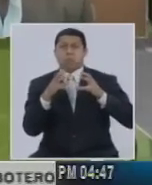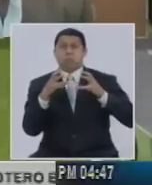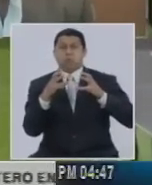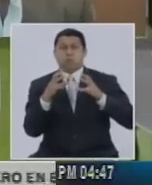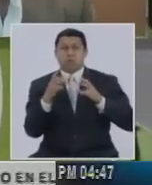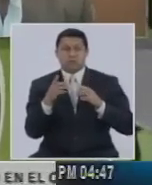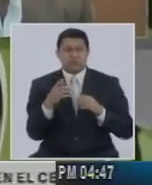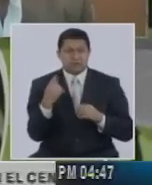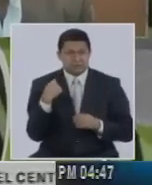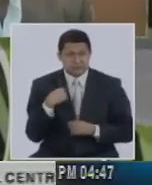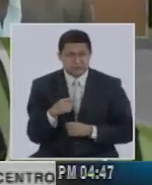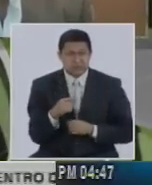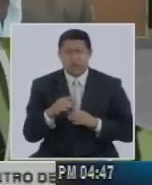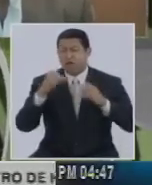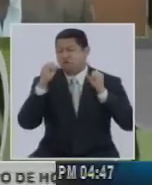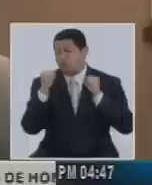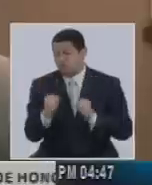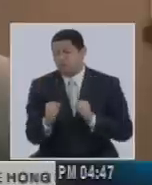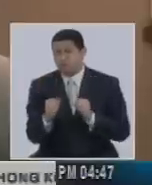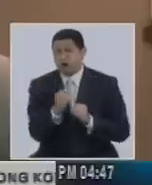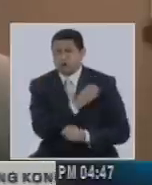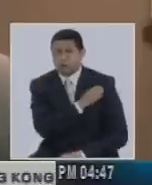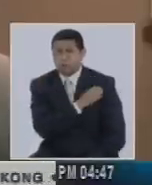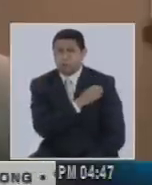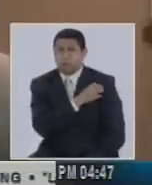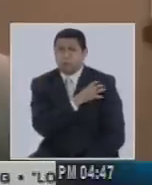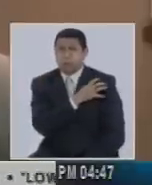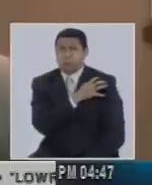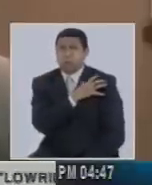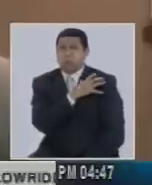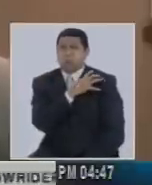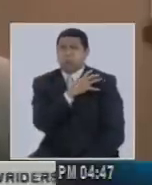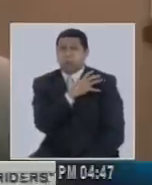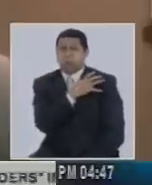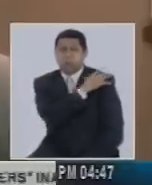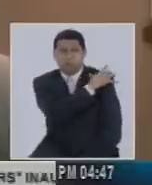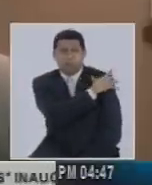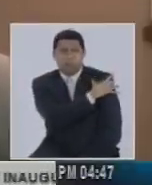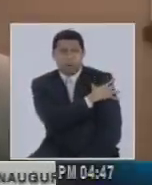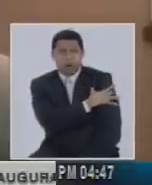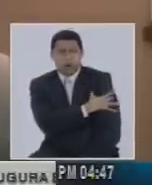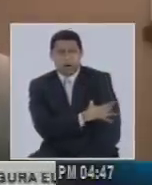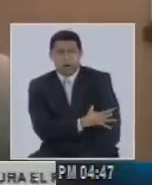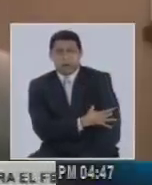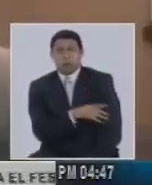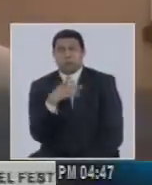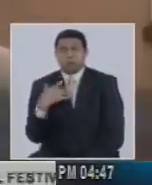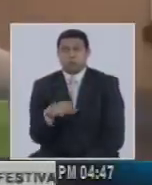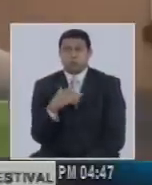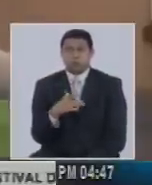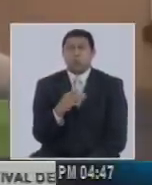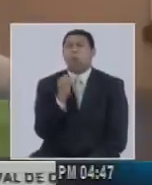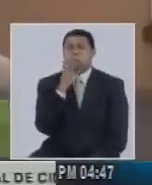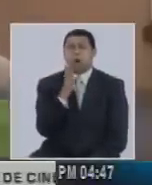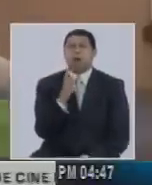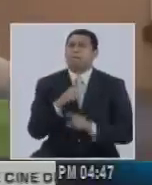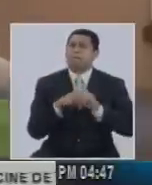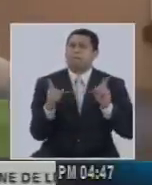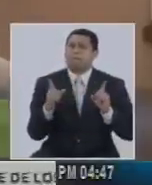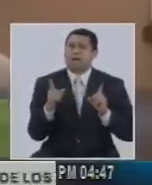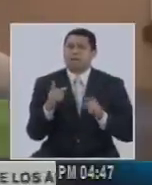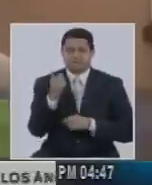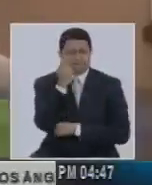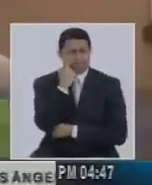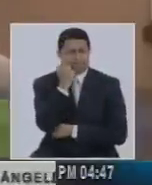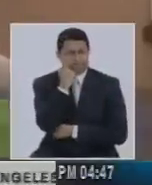si es bien agudo, bien severo, una infiltración con un corticoide es extremadamente exitoso, pero uno tiene